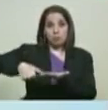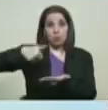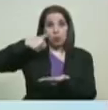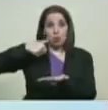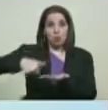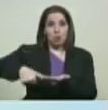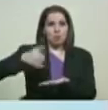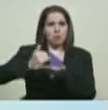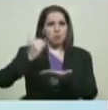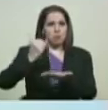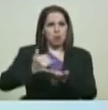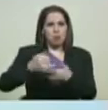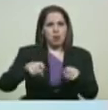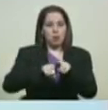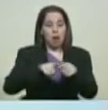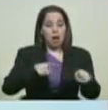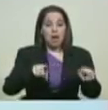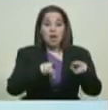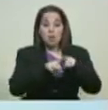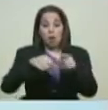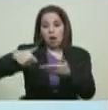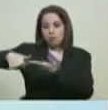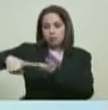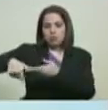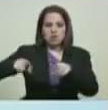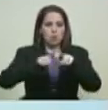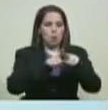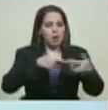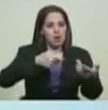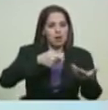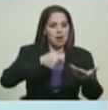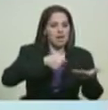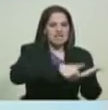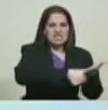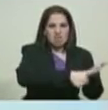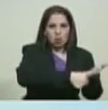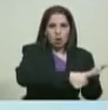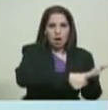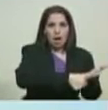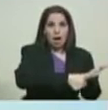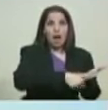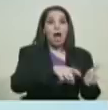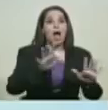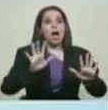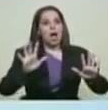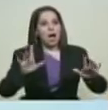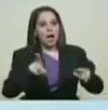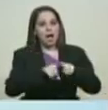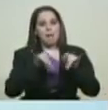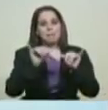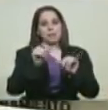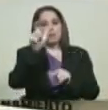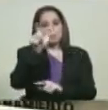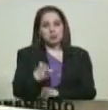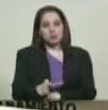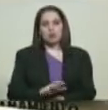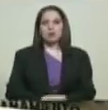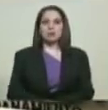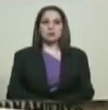Entonces se verifica la cédula de identidad y se le abre el sistema de votación en la máquina.